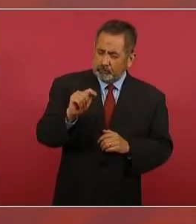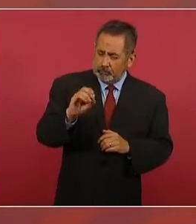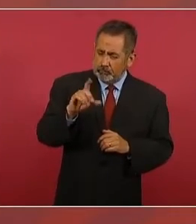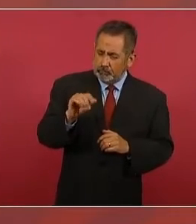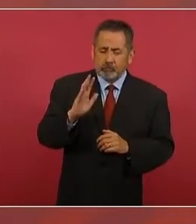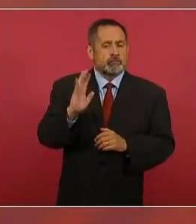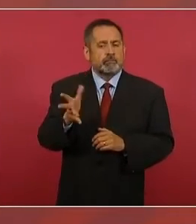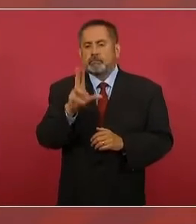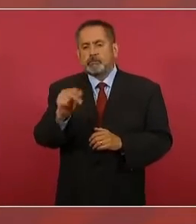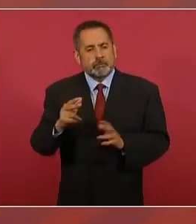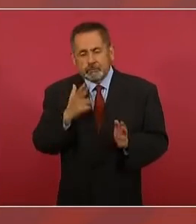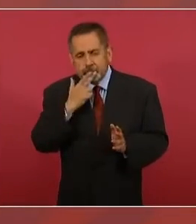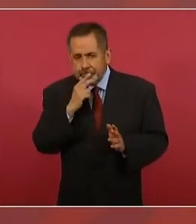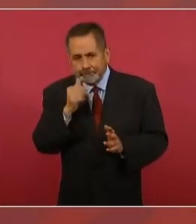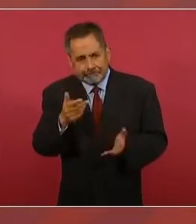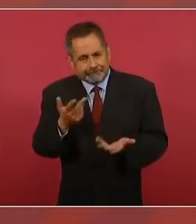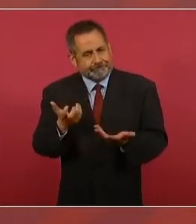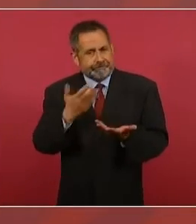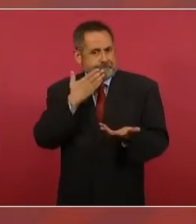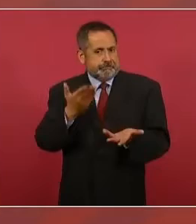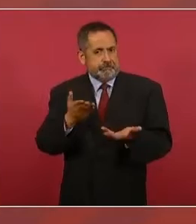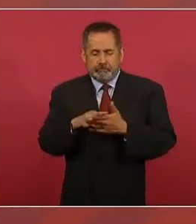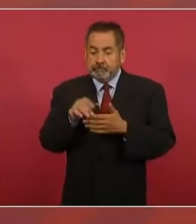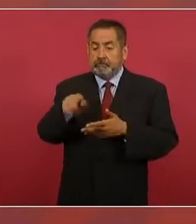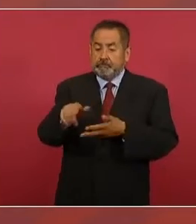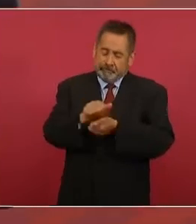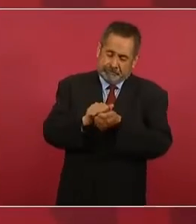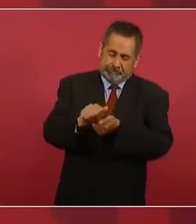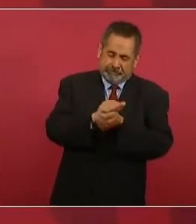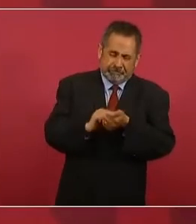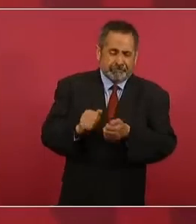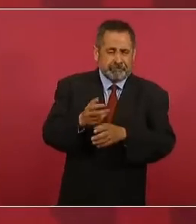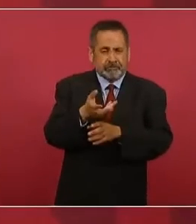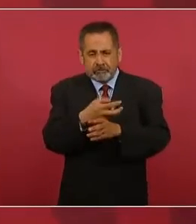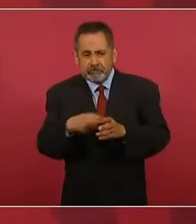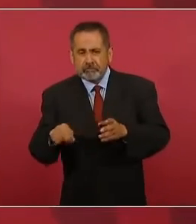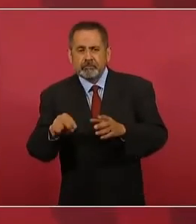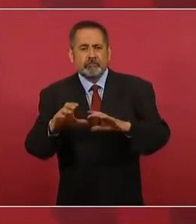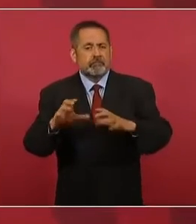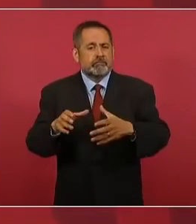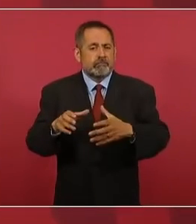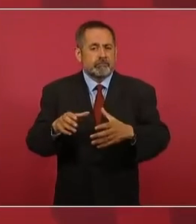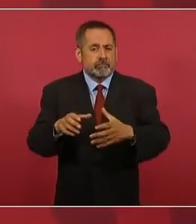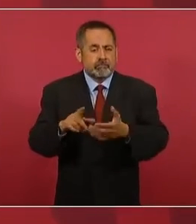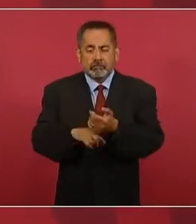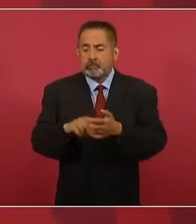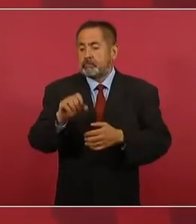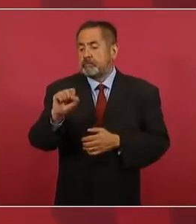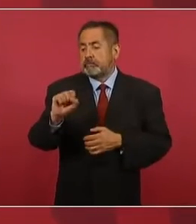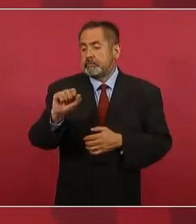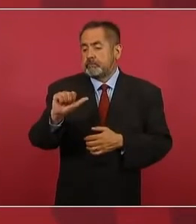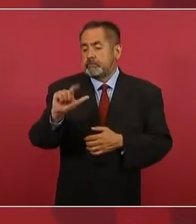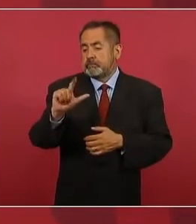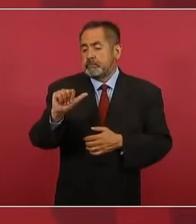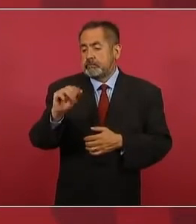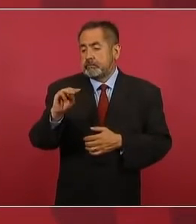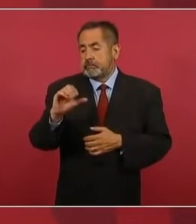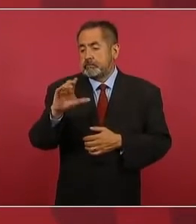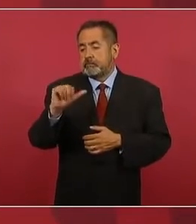noticia. Y vamos a procesar ahí el combustóleo de Salamanca y de